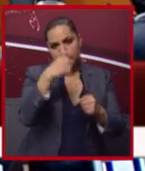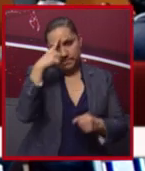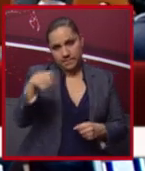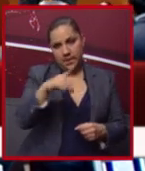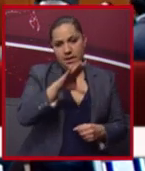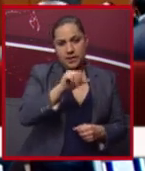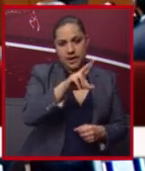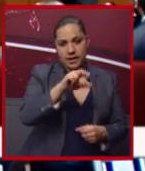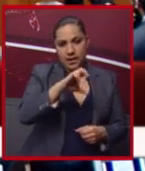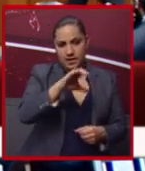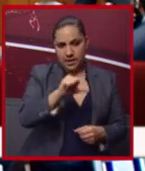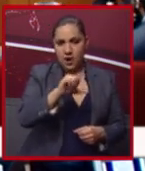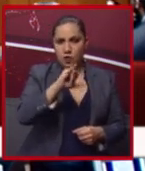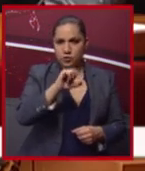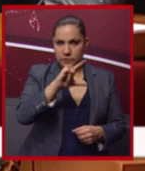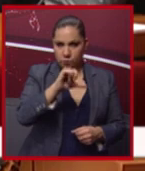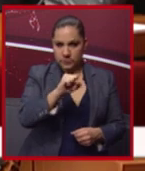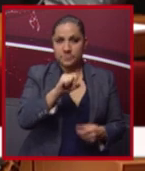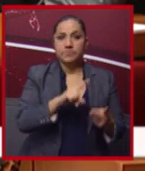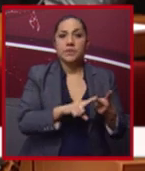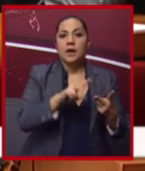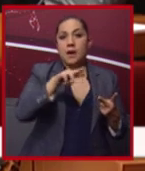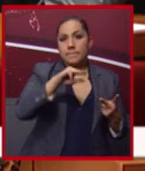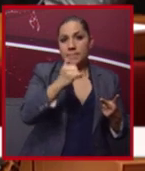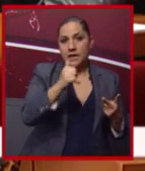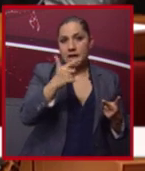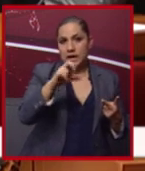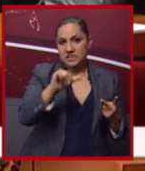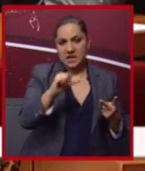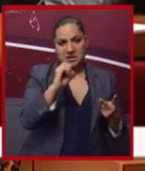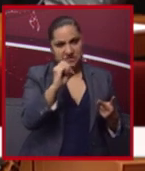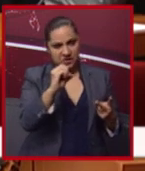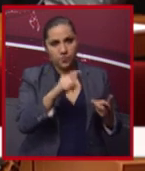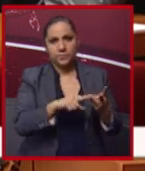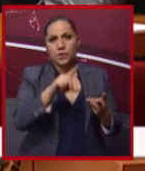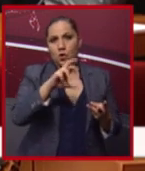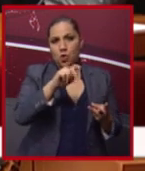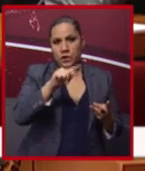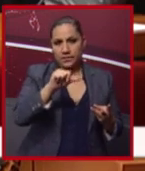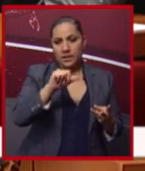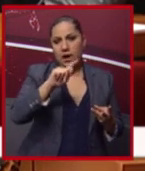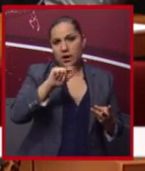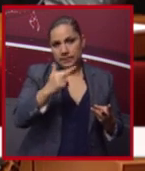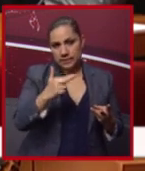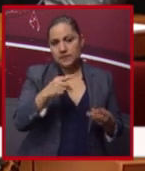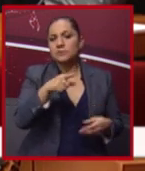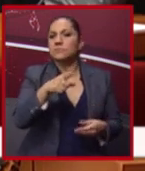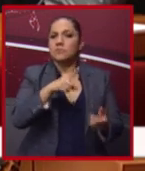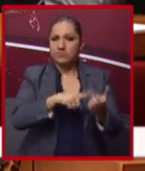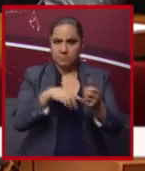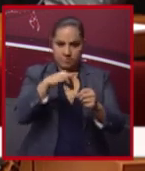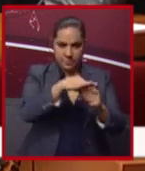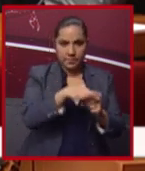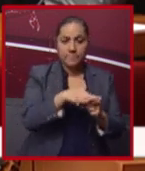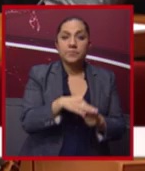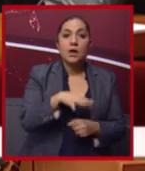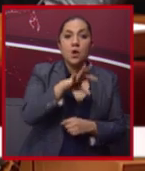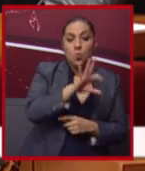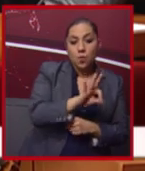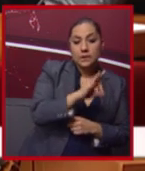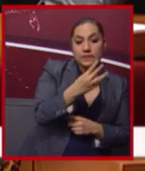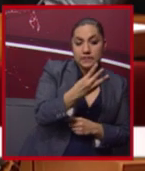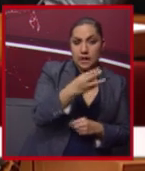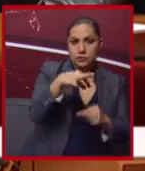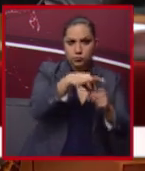Carrancá, 0 votos para Celia Maya García y 5 para Loreto Ortiz Alf, y se registraron 43 votos en